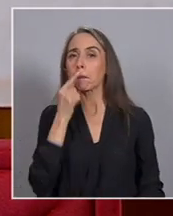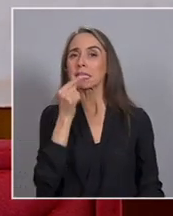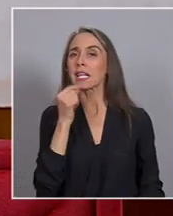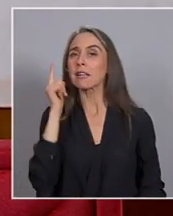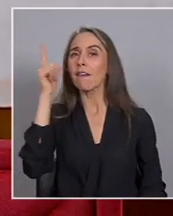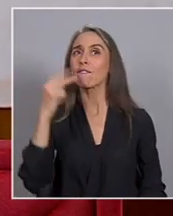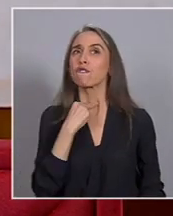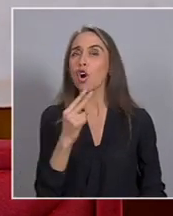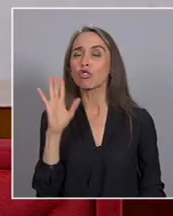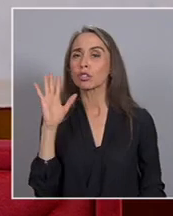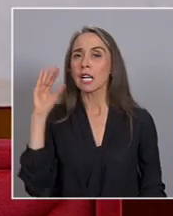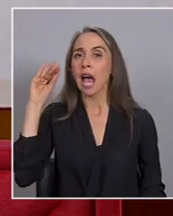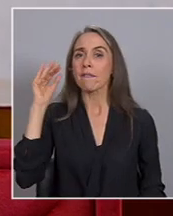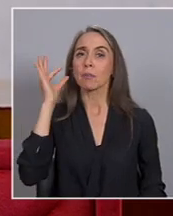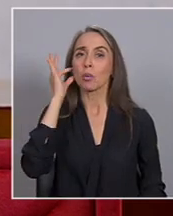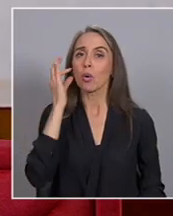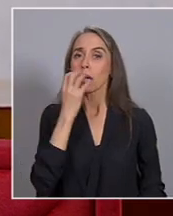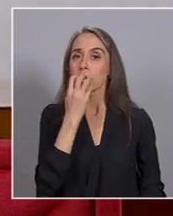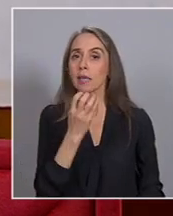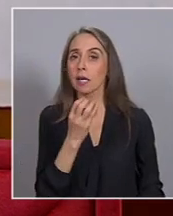los sacan adelante.